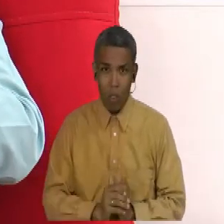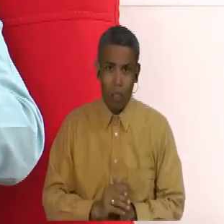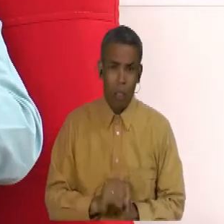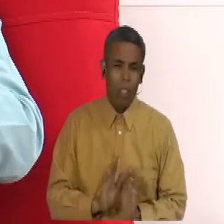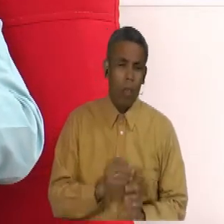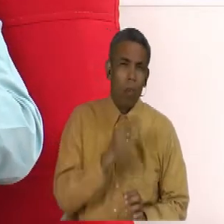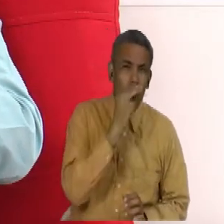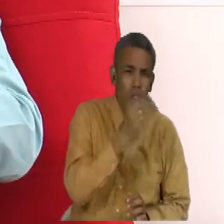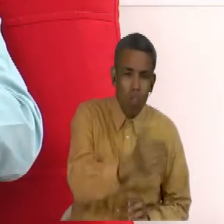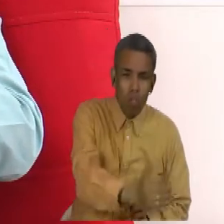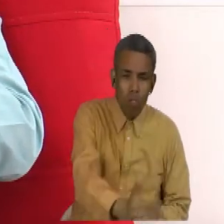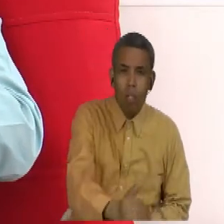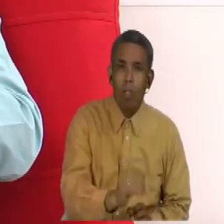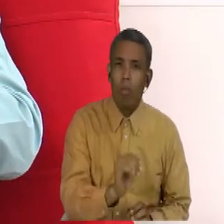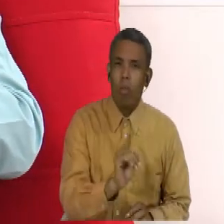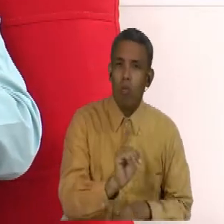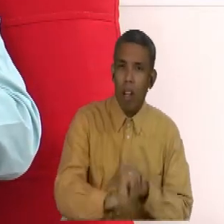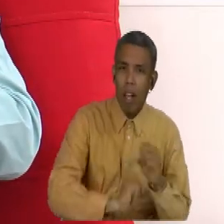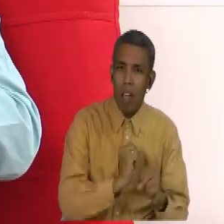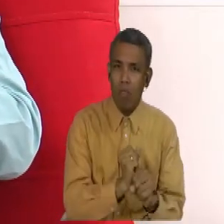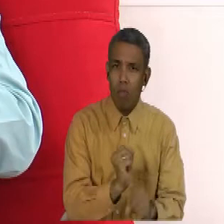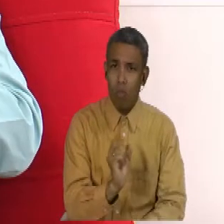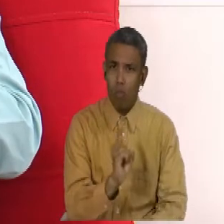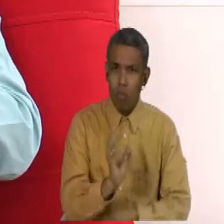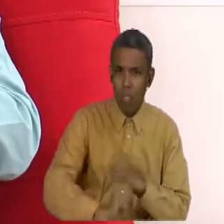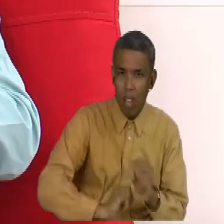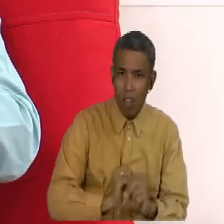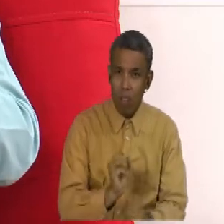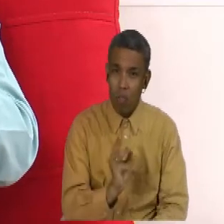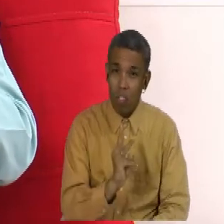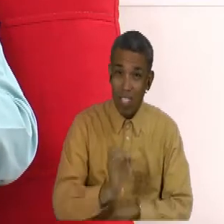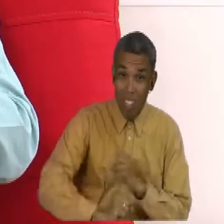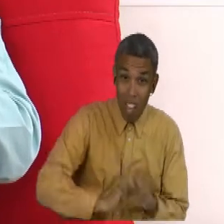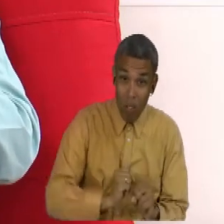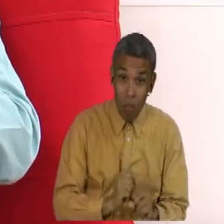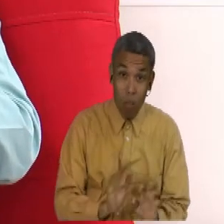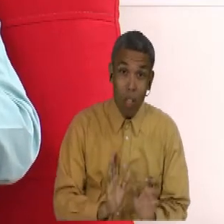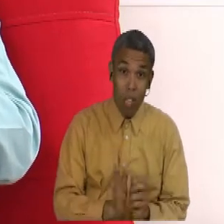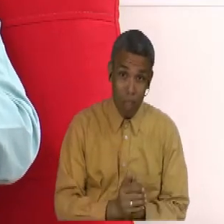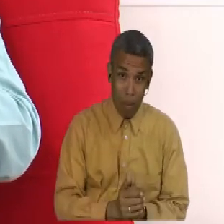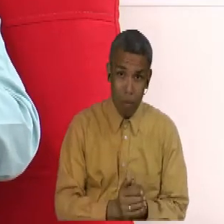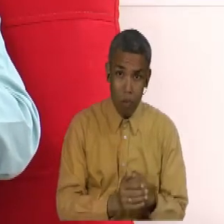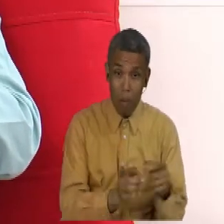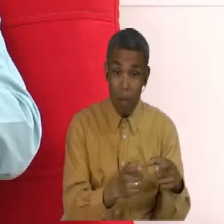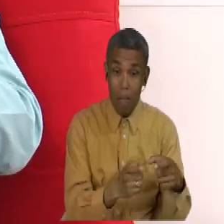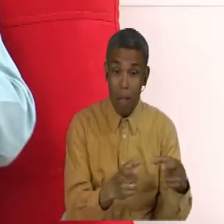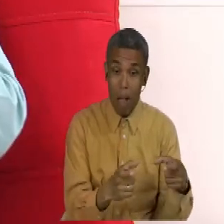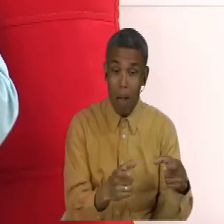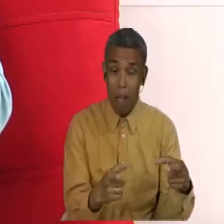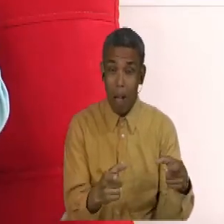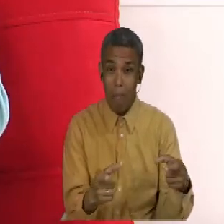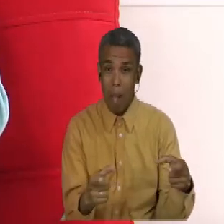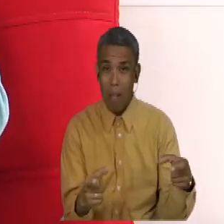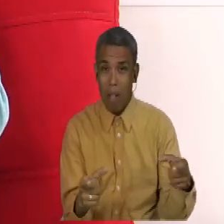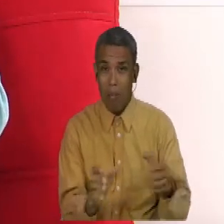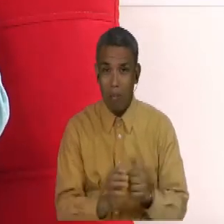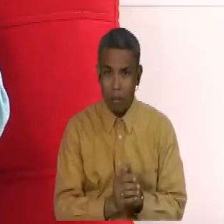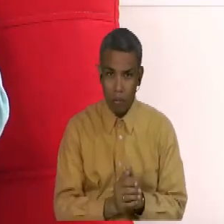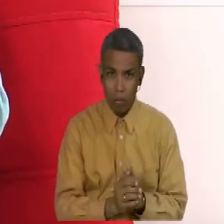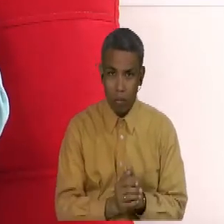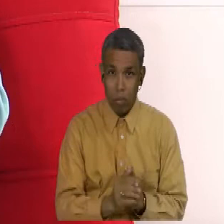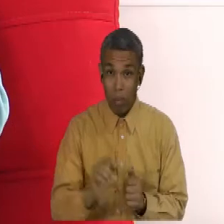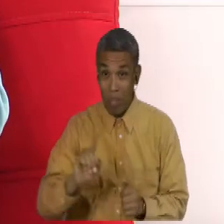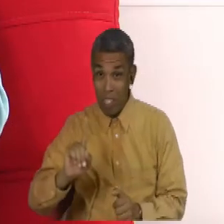y 5 años, hay uno que es obeso. Sí. Eso ya es bastante. Claro. Y de niños de 6